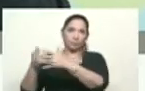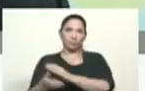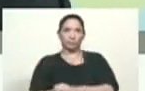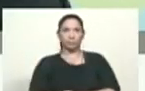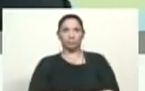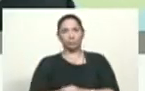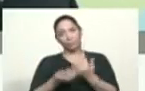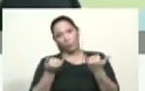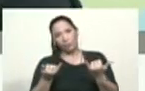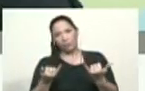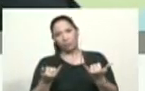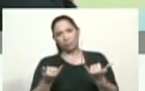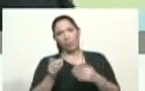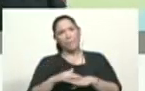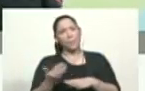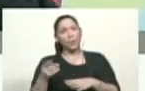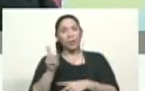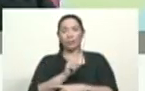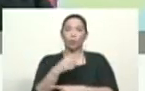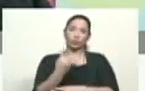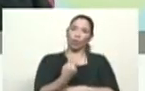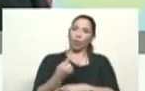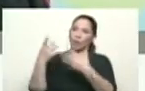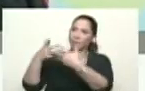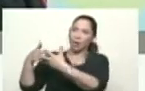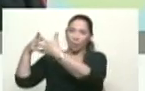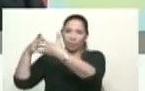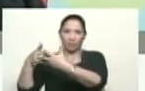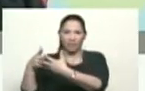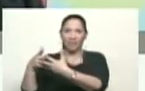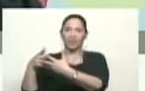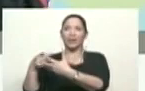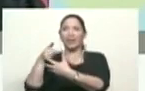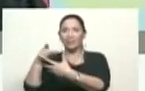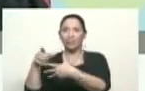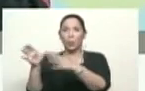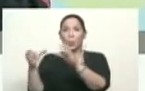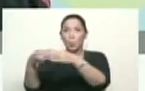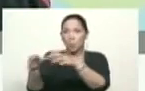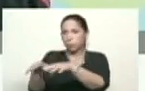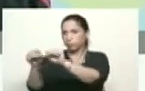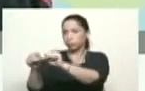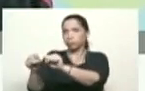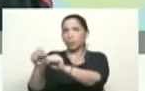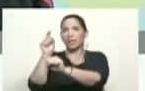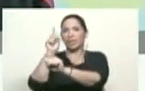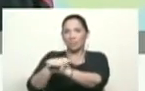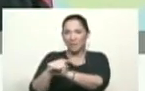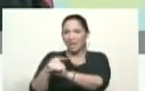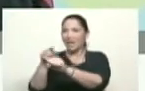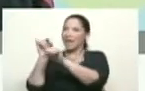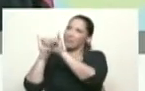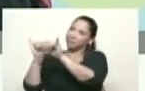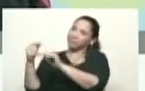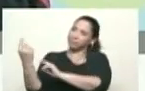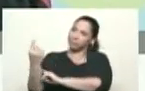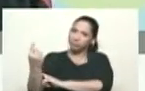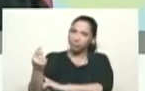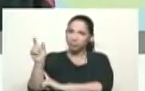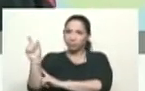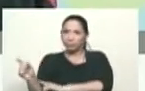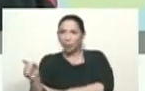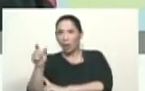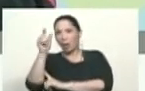este momento, porque no es Estados Unidos, es a la élite gobernante y es particularmente a Donald Trump, a John Bolton, a